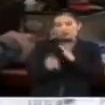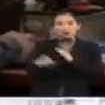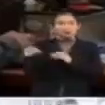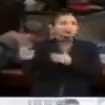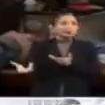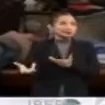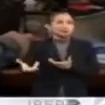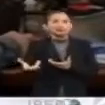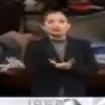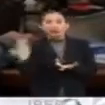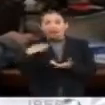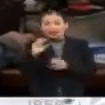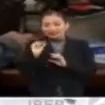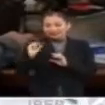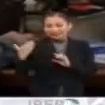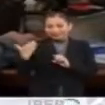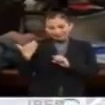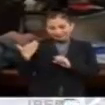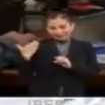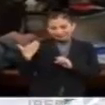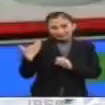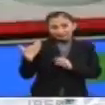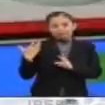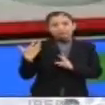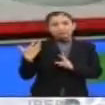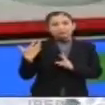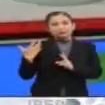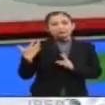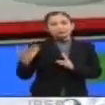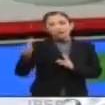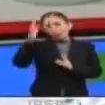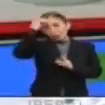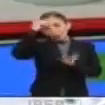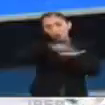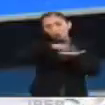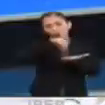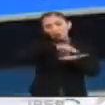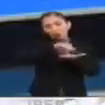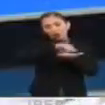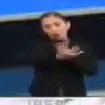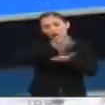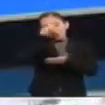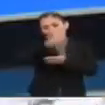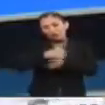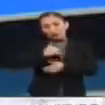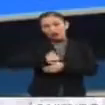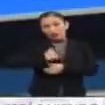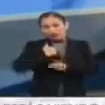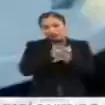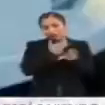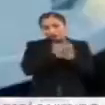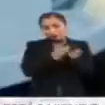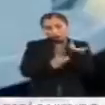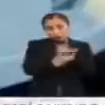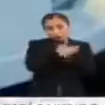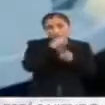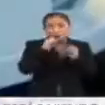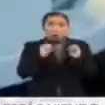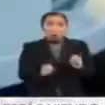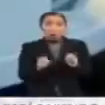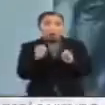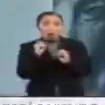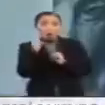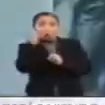por ejemplo, el recién, pues de alguna forma, pactado acuerdo entre México, Canadá y los Estados Unidos, o